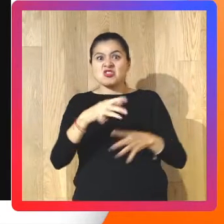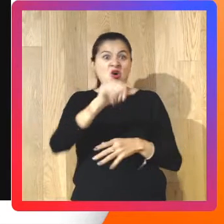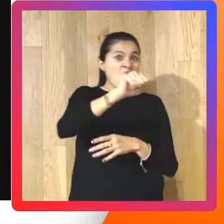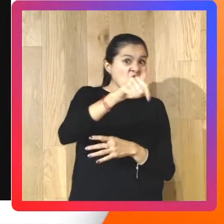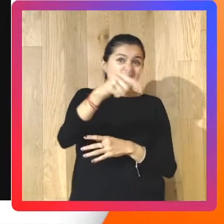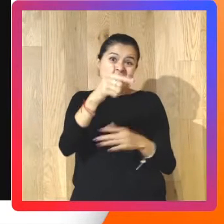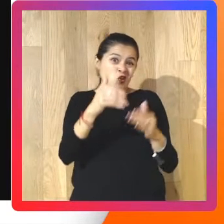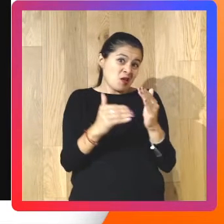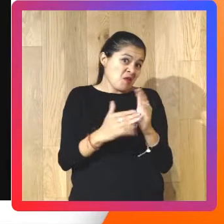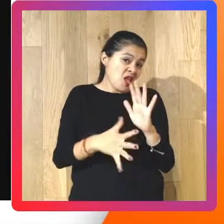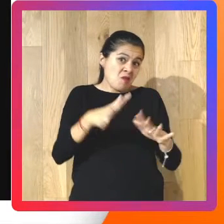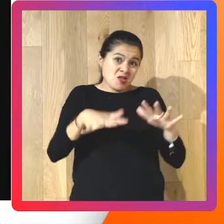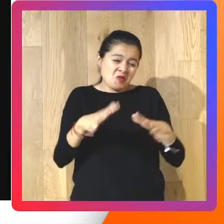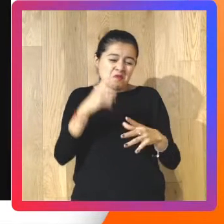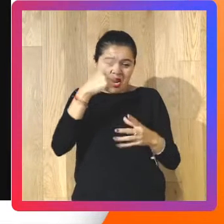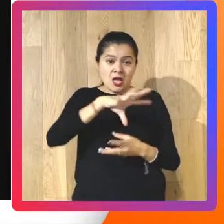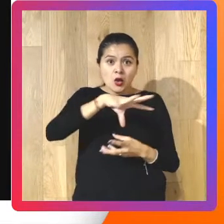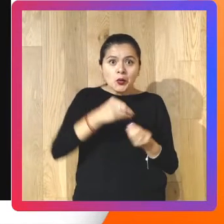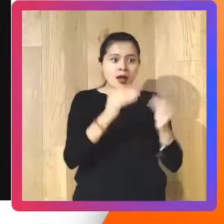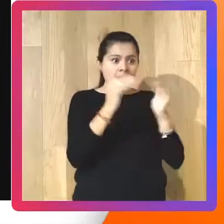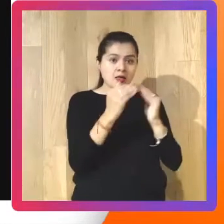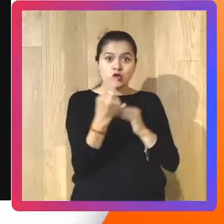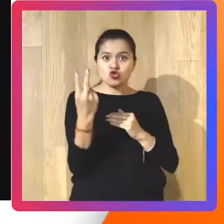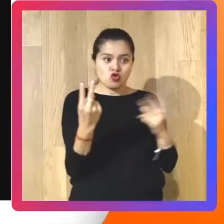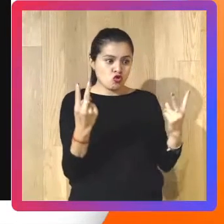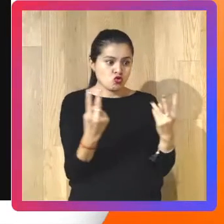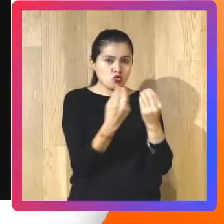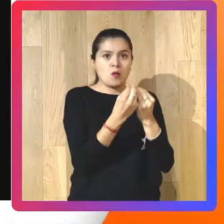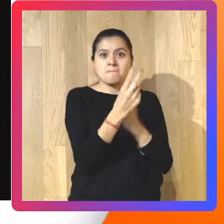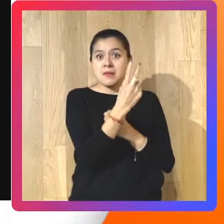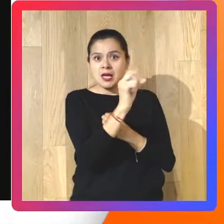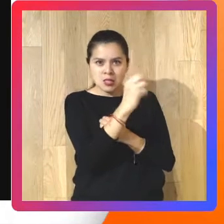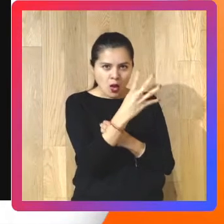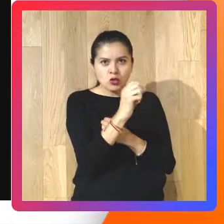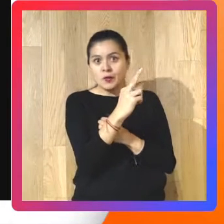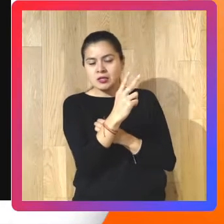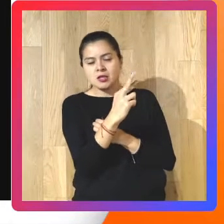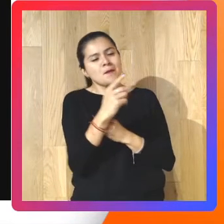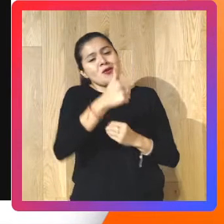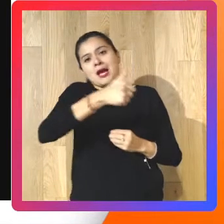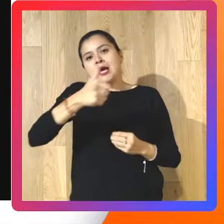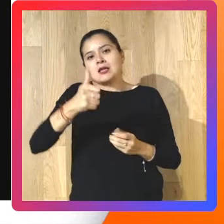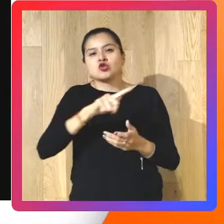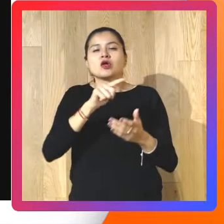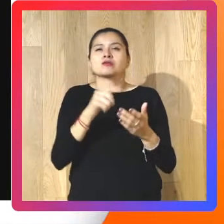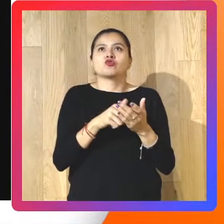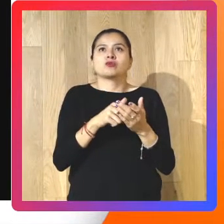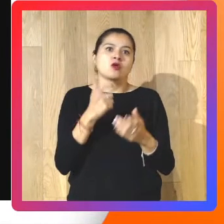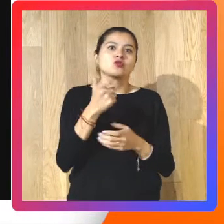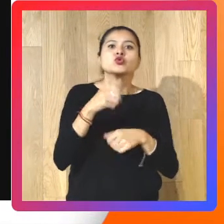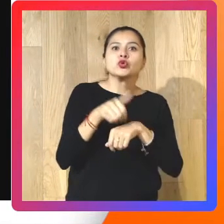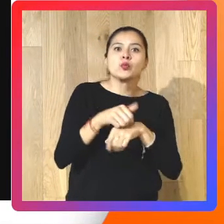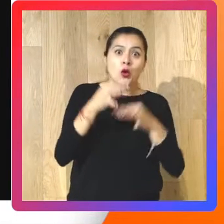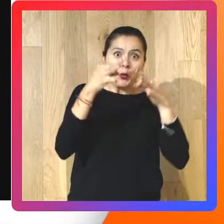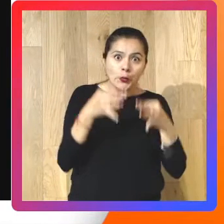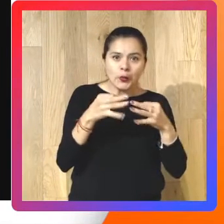12, para que junten un hogar con 2, como dijo Pilar, 24, 25. Pero eso se tiene que ver en cada lugar, no es cantidad fija. Entonces, yo